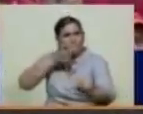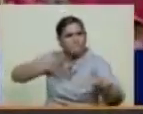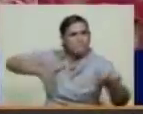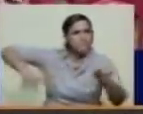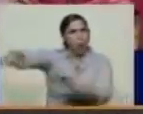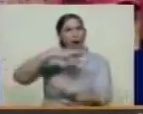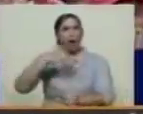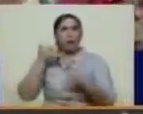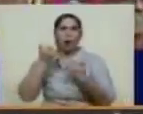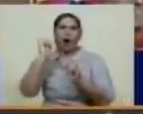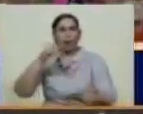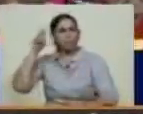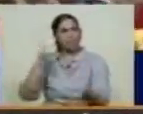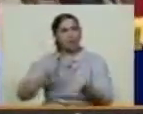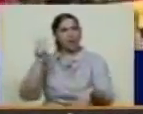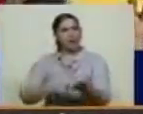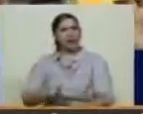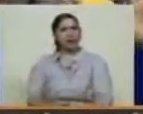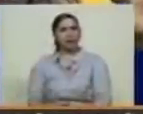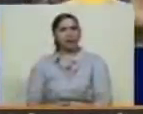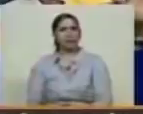su libertad.